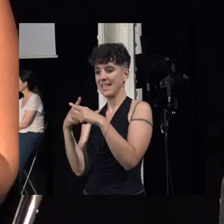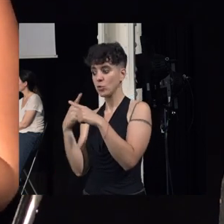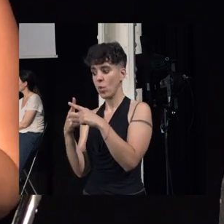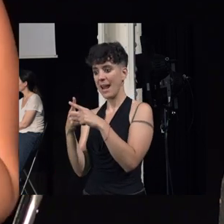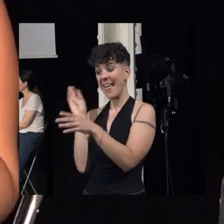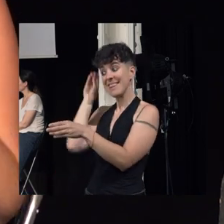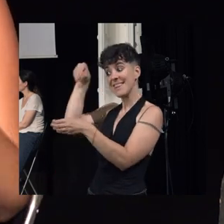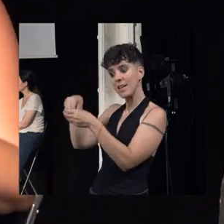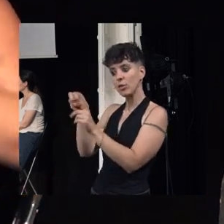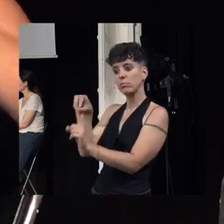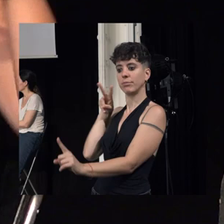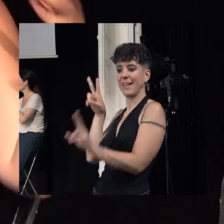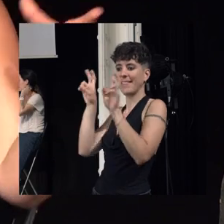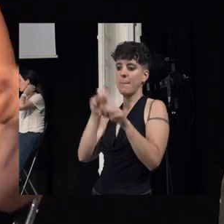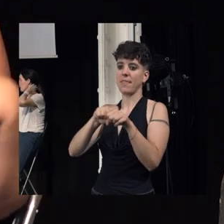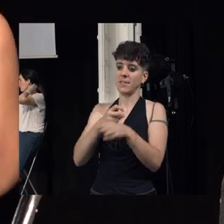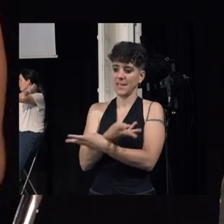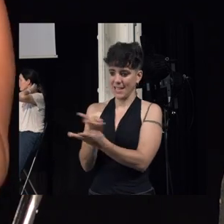diversidad sexual. O sea, yo creo que